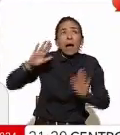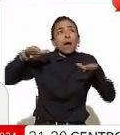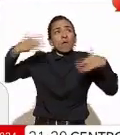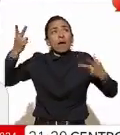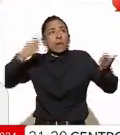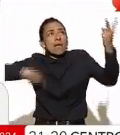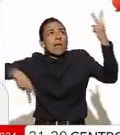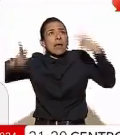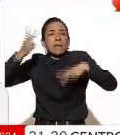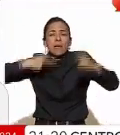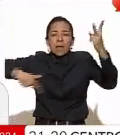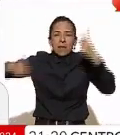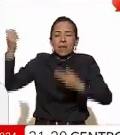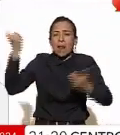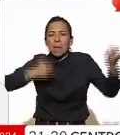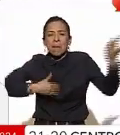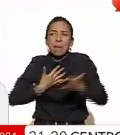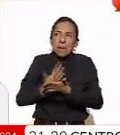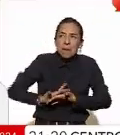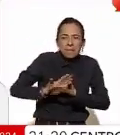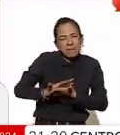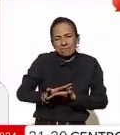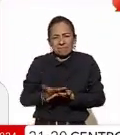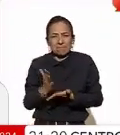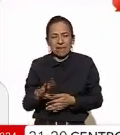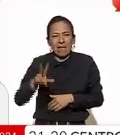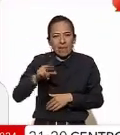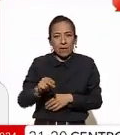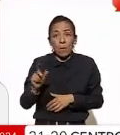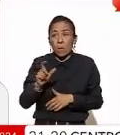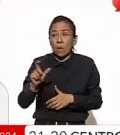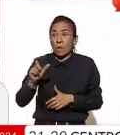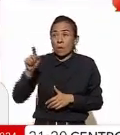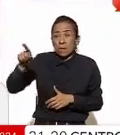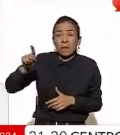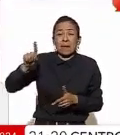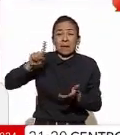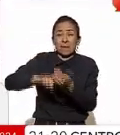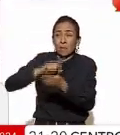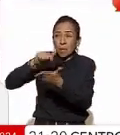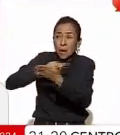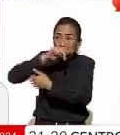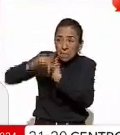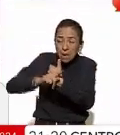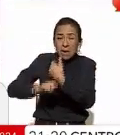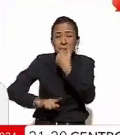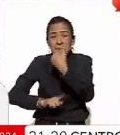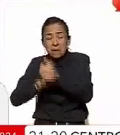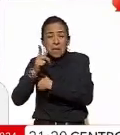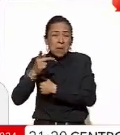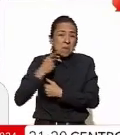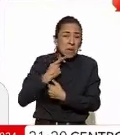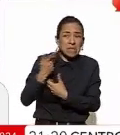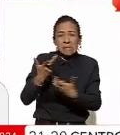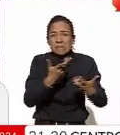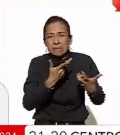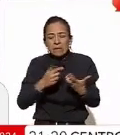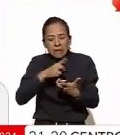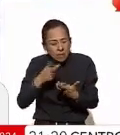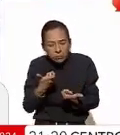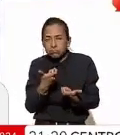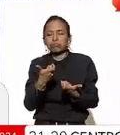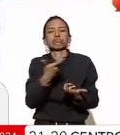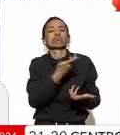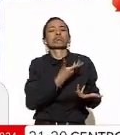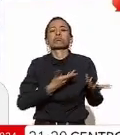de que hay mucha volatilidad cuando hay problemas geopolíticos y eso afecta a las finanzas de manera muy fuerte. Otra cosa muy